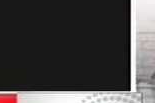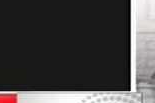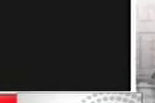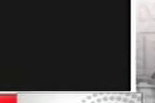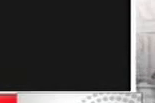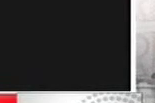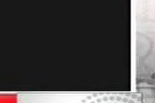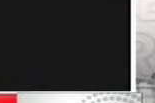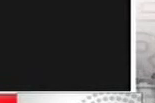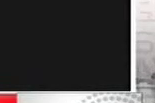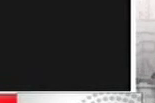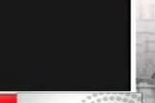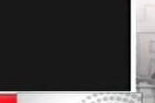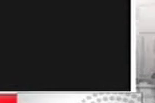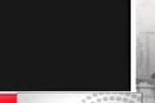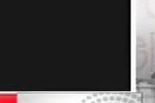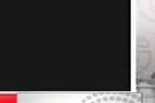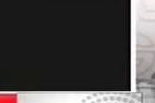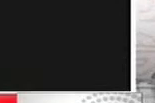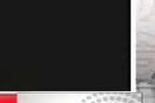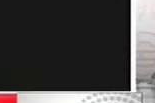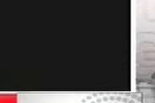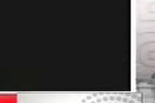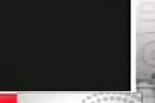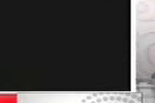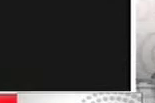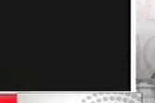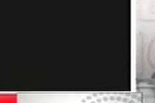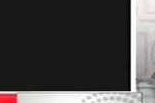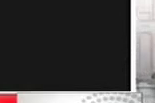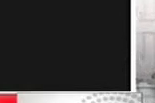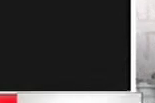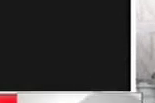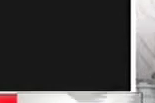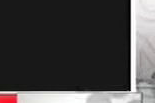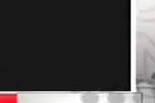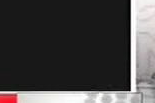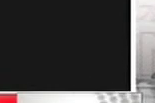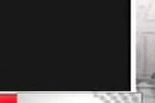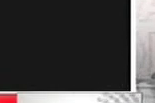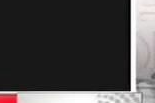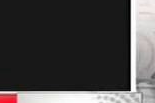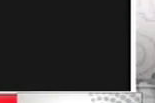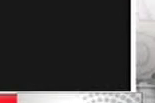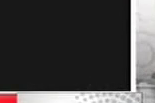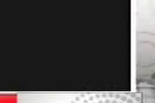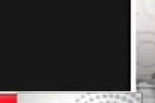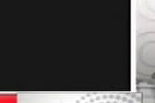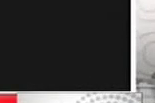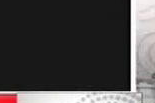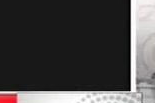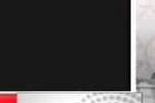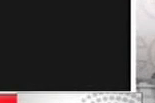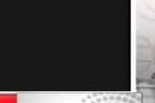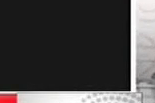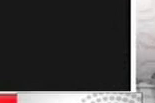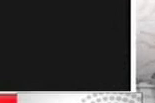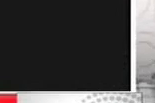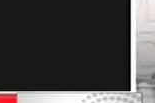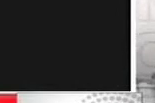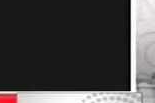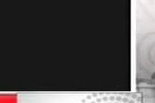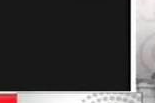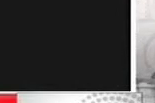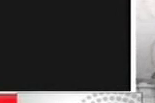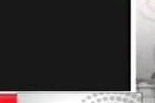el Ministerio de Economía, en coordinación con la Autoridad de Reconstrucción con Cambios, le ha transferido